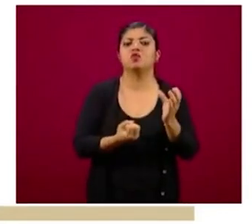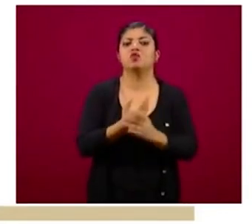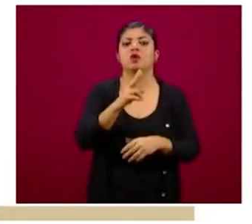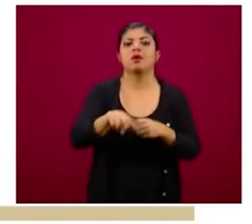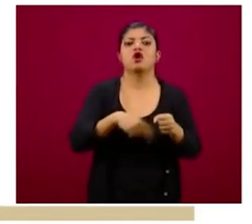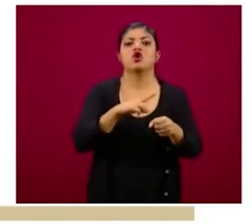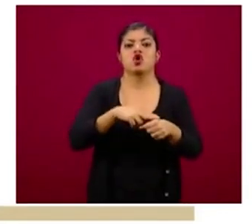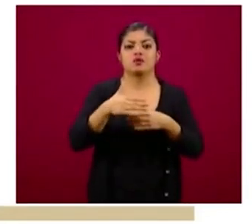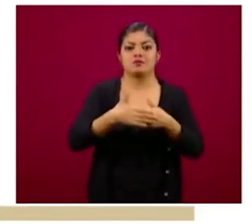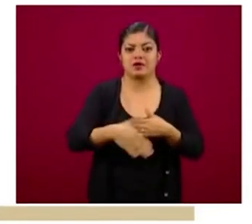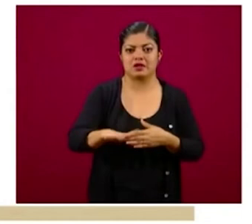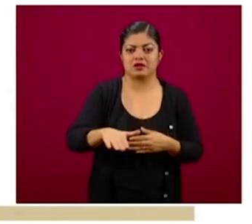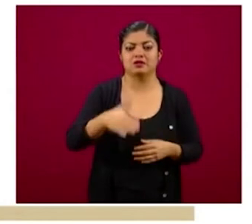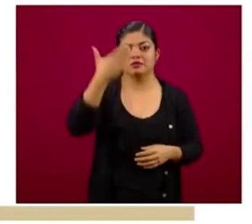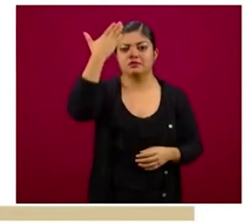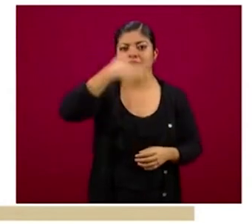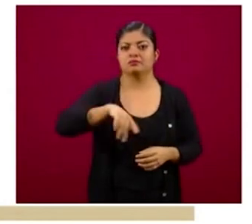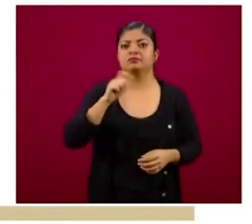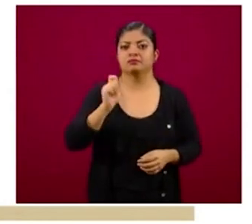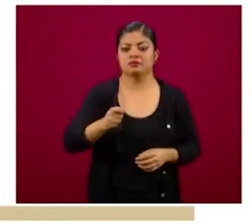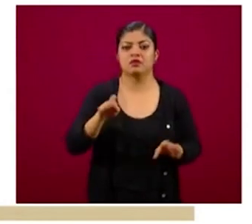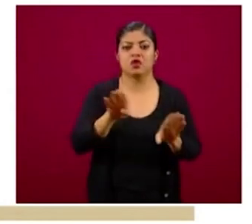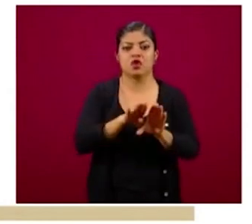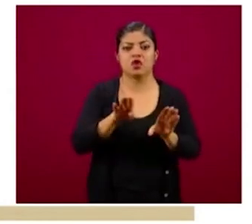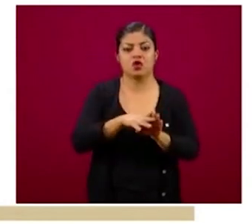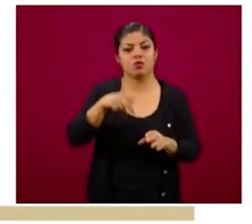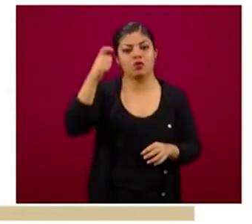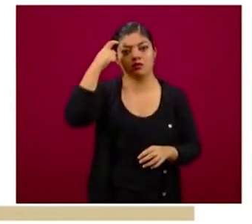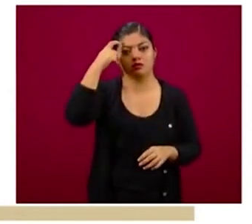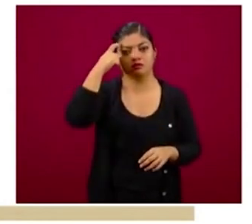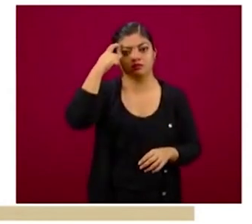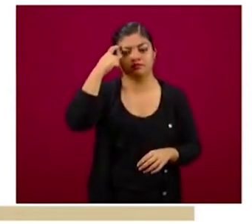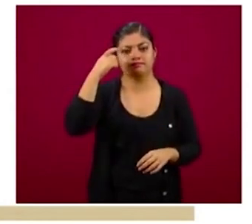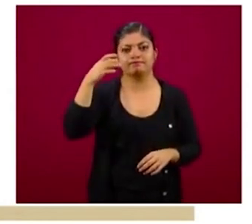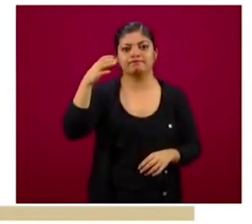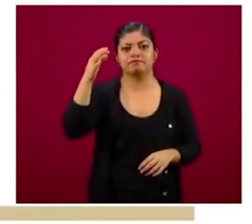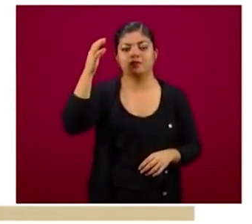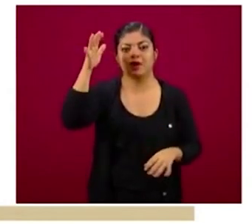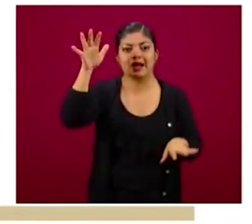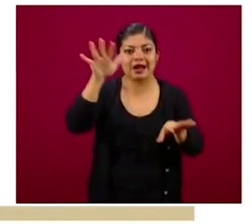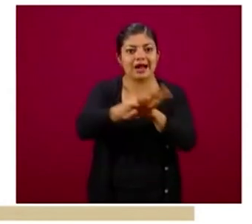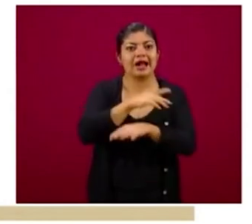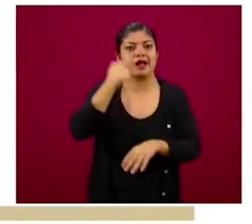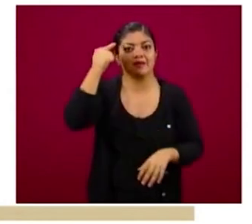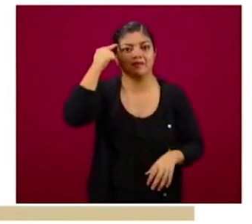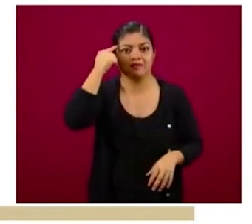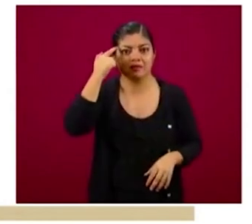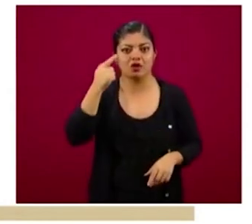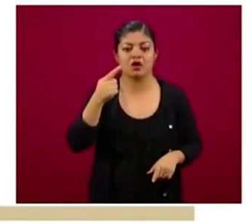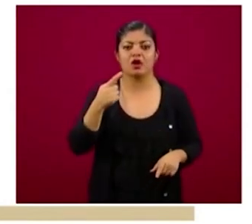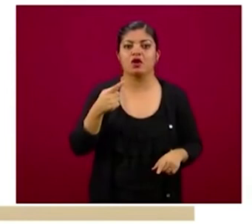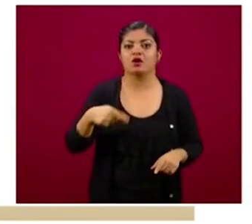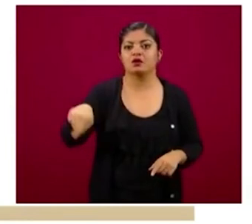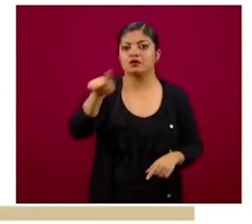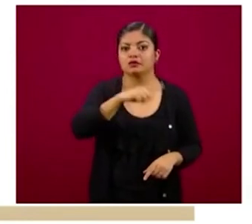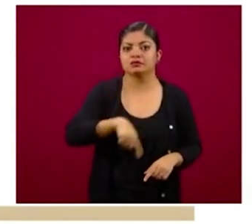el hecho de concientizar a todos quienes acuden o